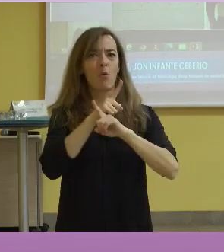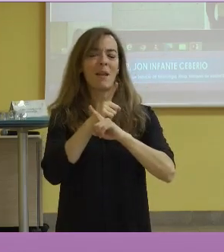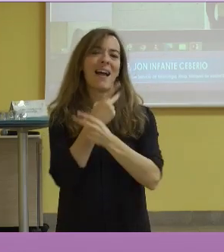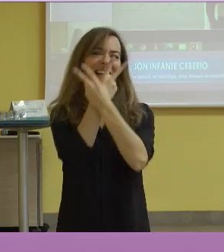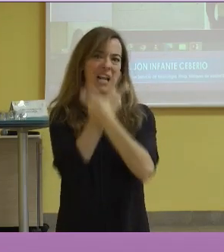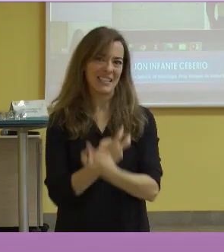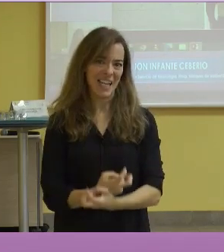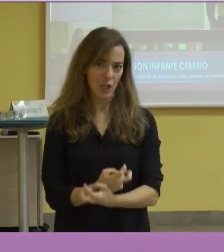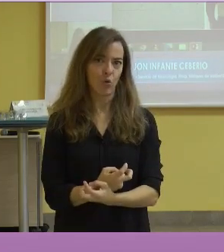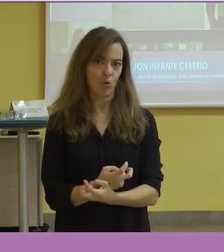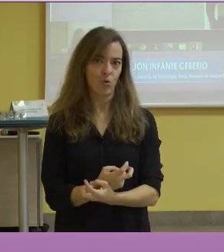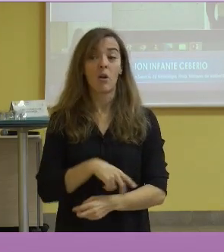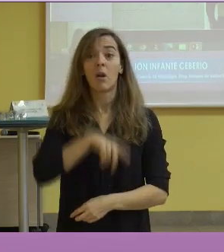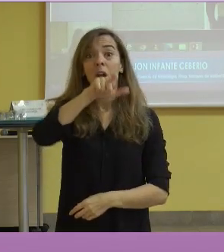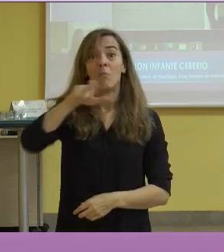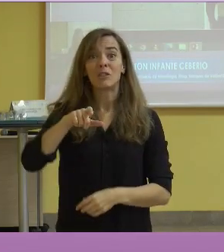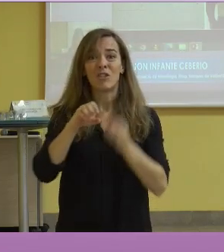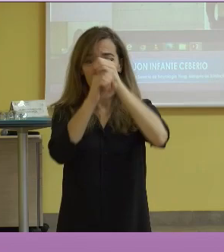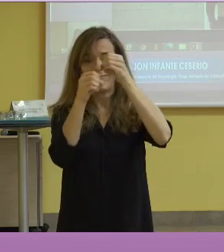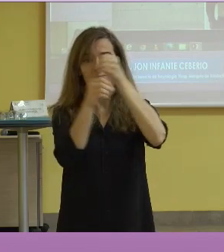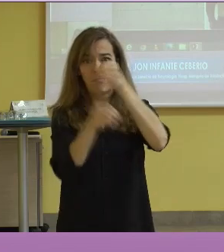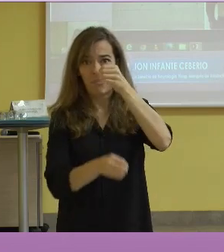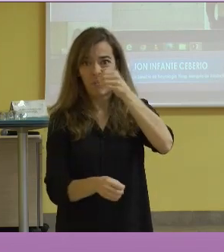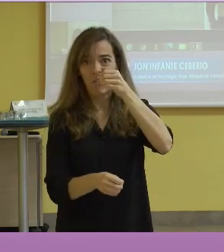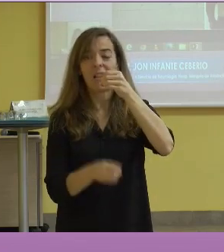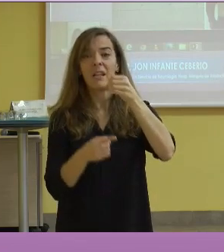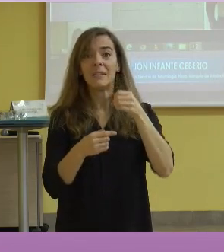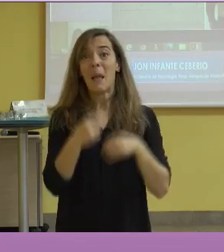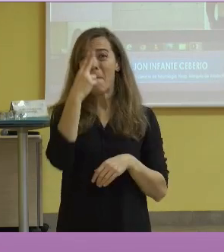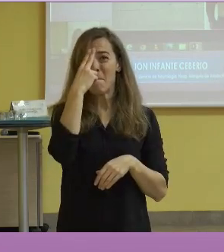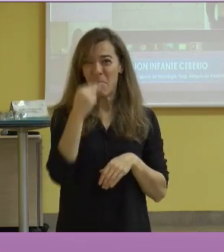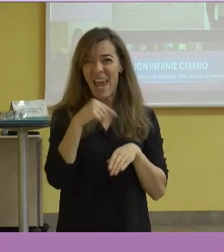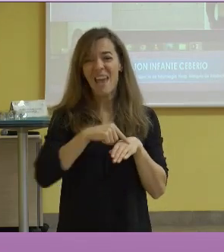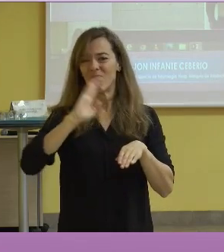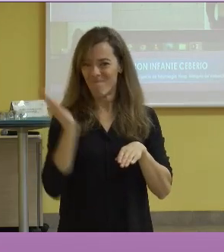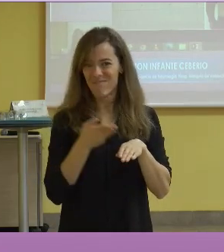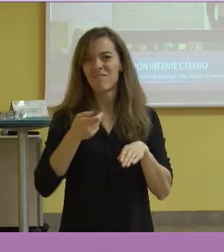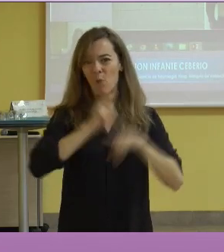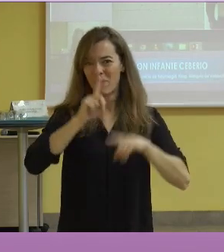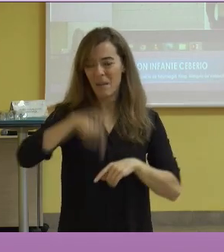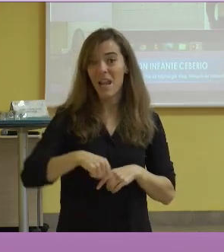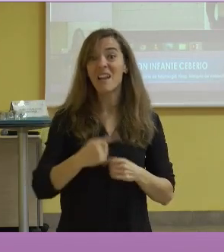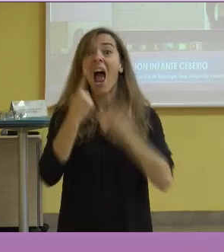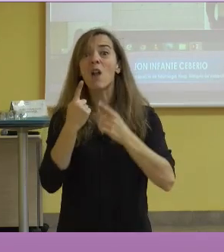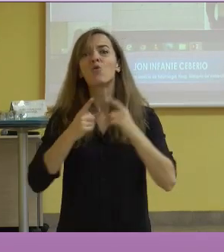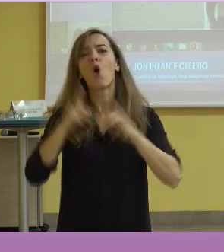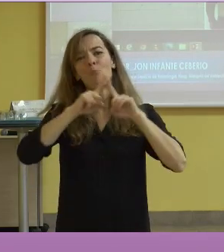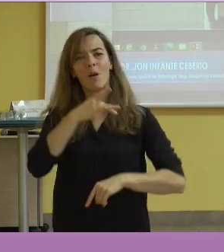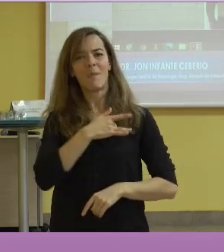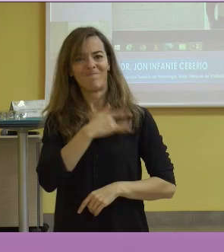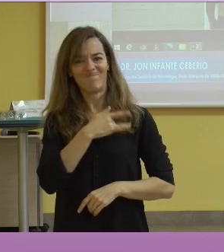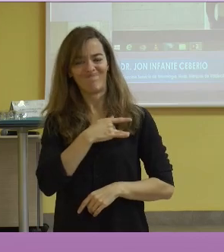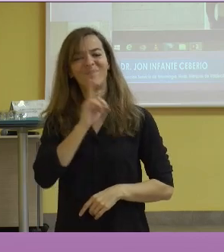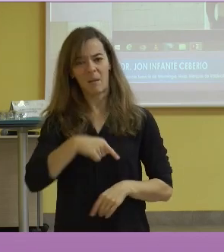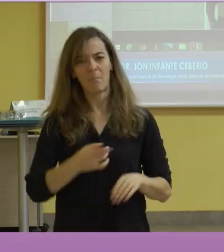pacientes suelen tener escoliosis, suelen tener pie cabo, y algunos de ellos también desarrollan cardiopatía, desarrollan problemas